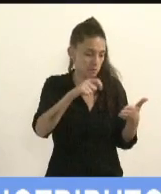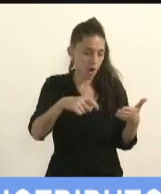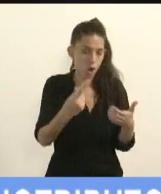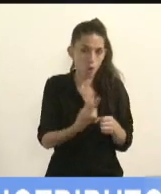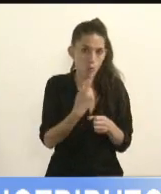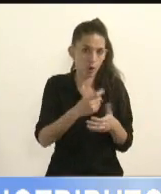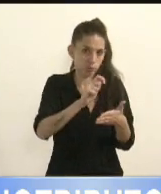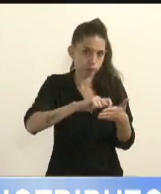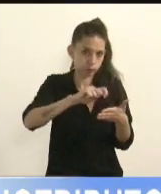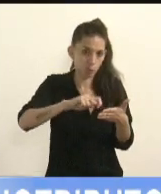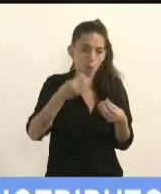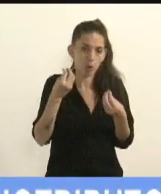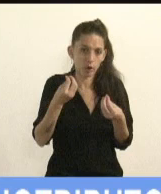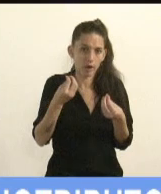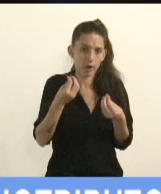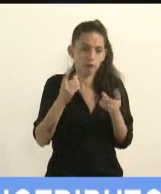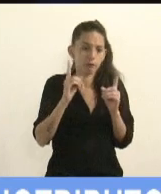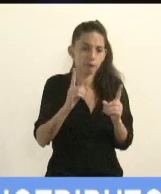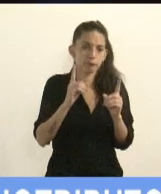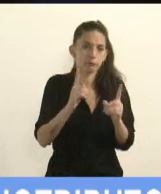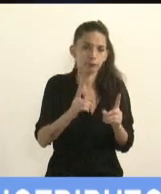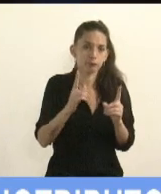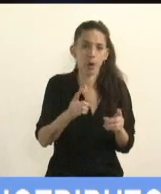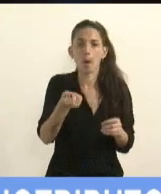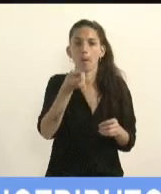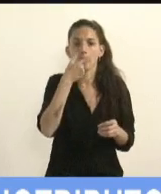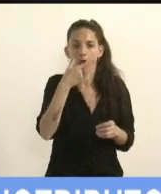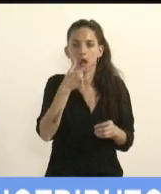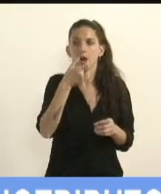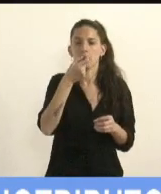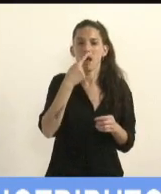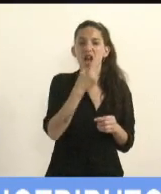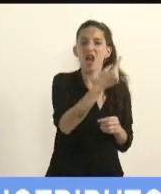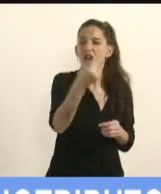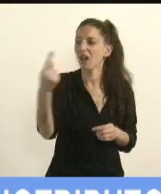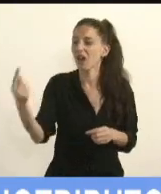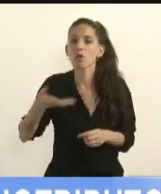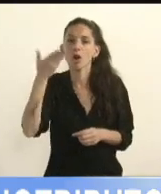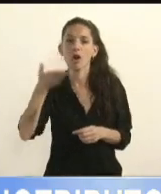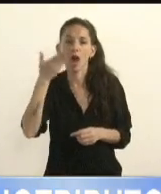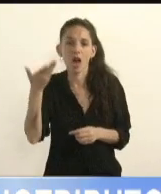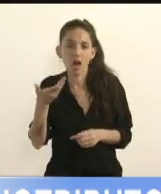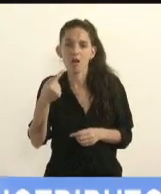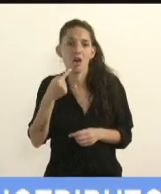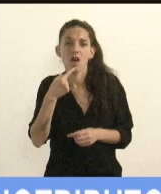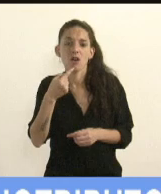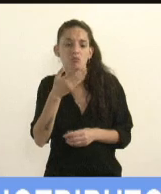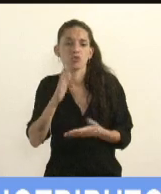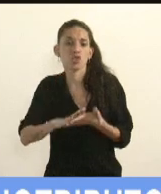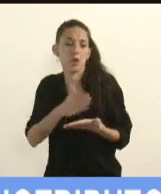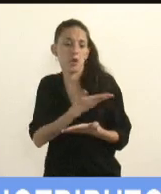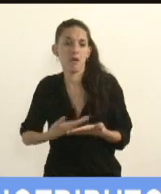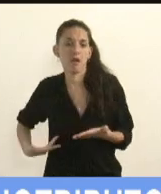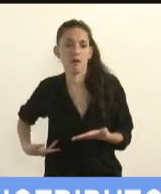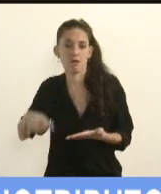porque es permanente la alusión a Macri de cada uno de los que habla. Fíjate que ni lo nombran a Fernández, fíjese, perdón.